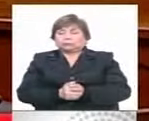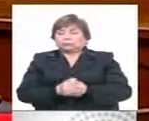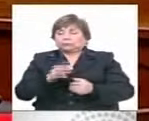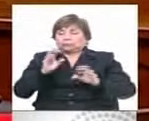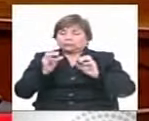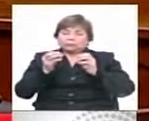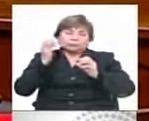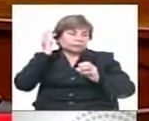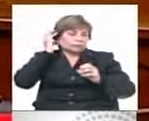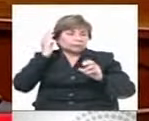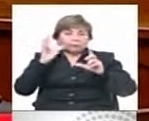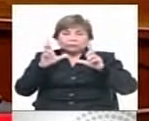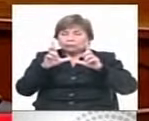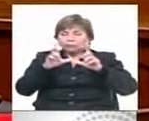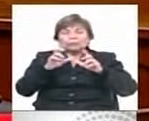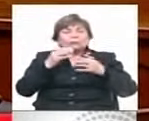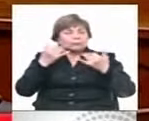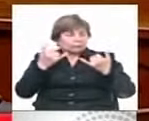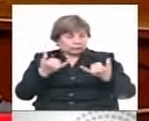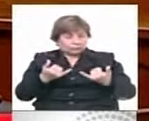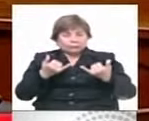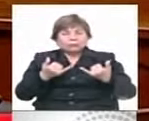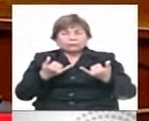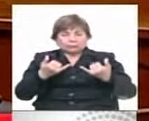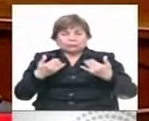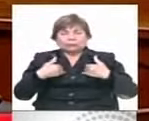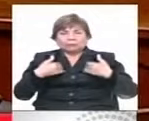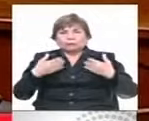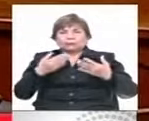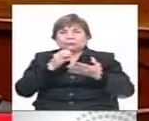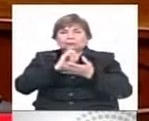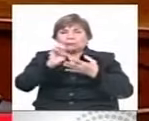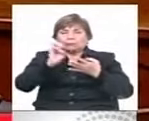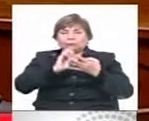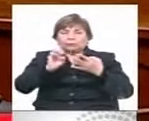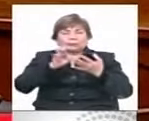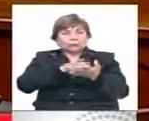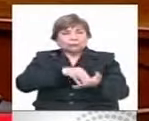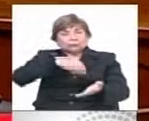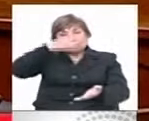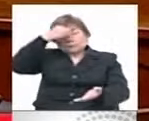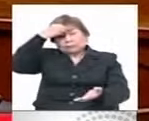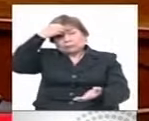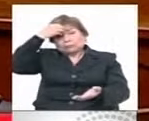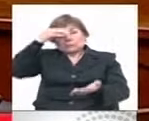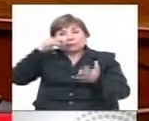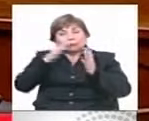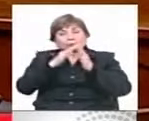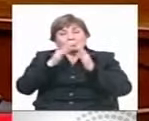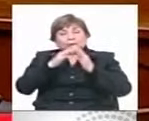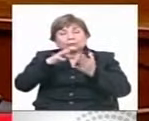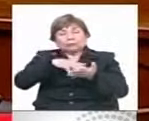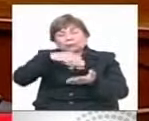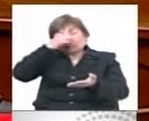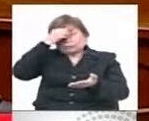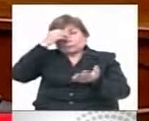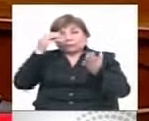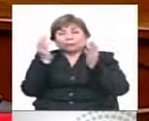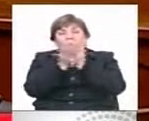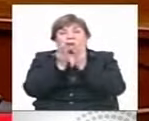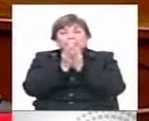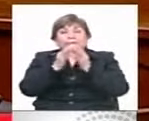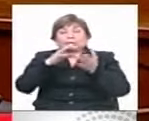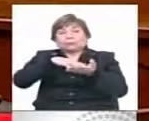radio, televisión. Actualmente contamos con las estrategias Aprendo en Casa, Aprendo en Escuela y Aprendo en